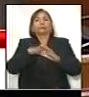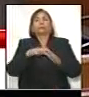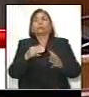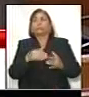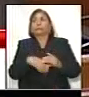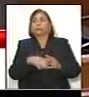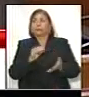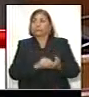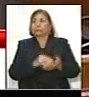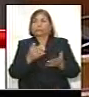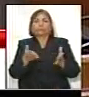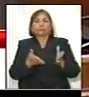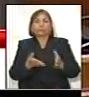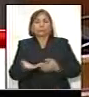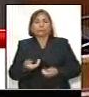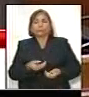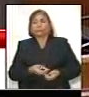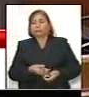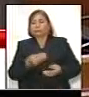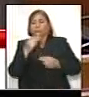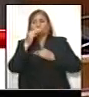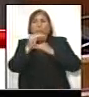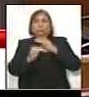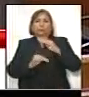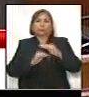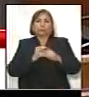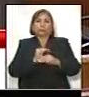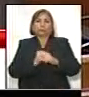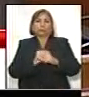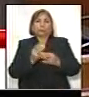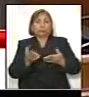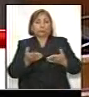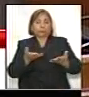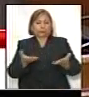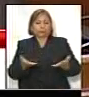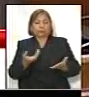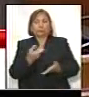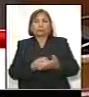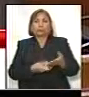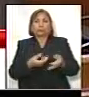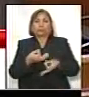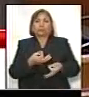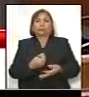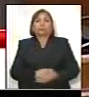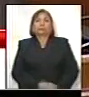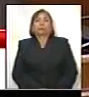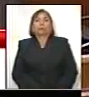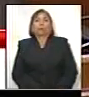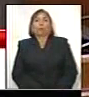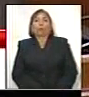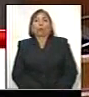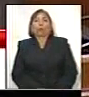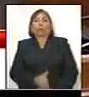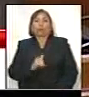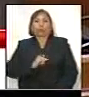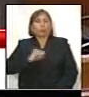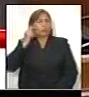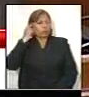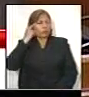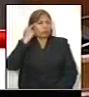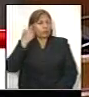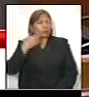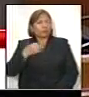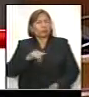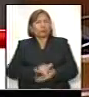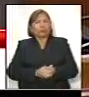país y dentro de esa tendencia mundial que existe con respecto a las zonas económicas especiales. Yo creo, presidenta,